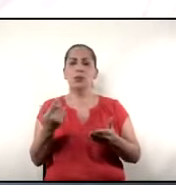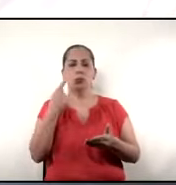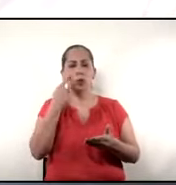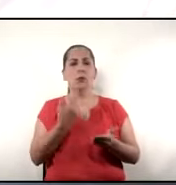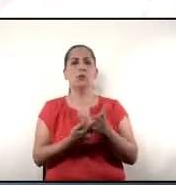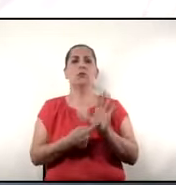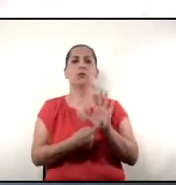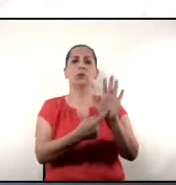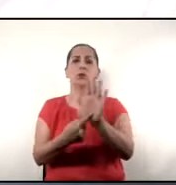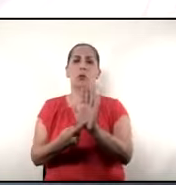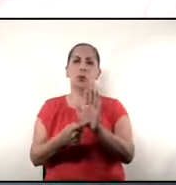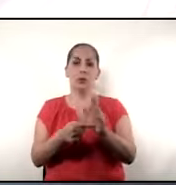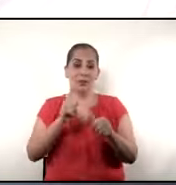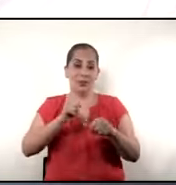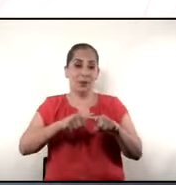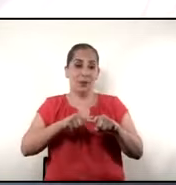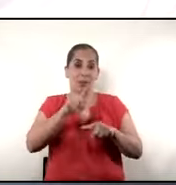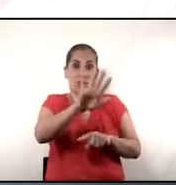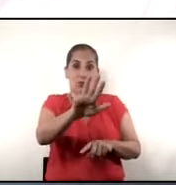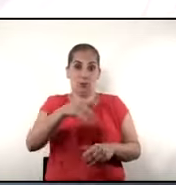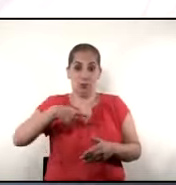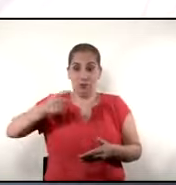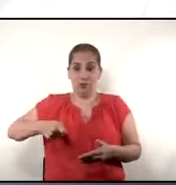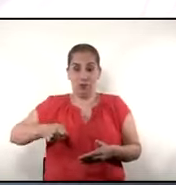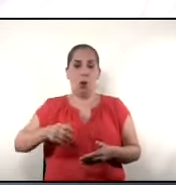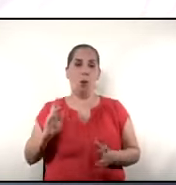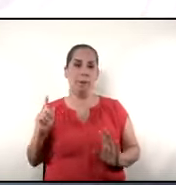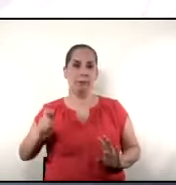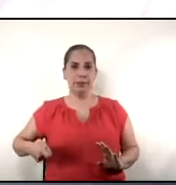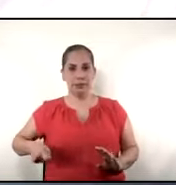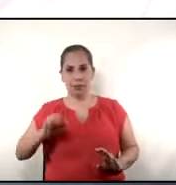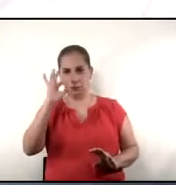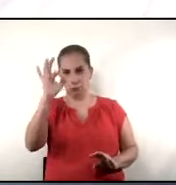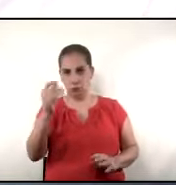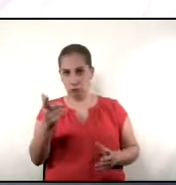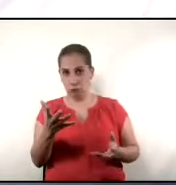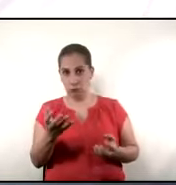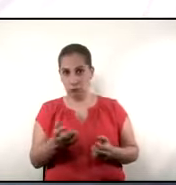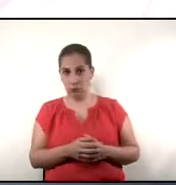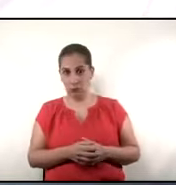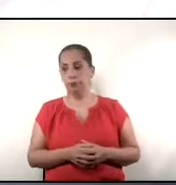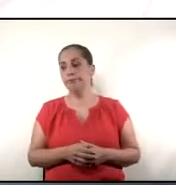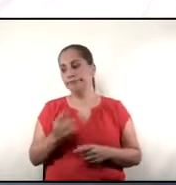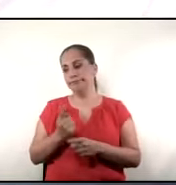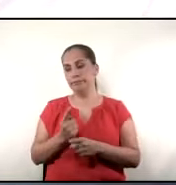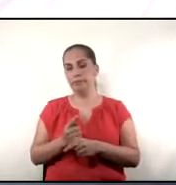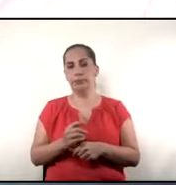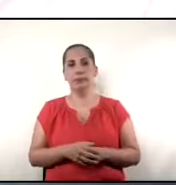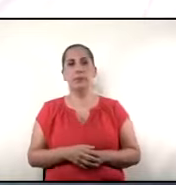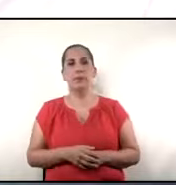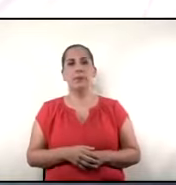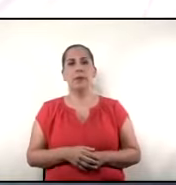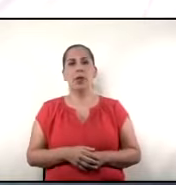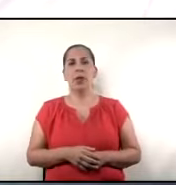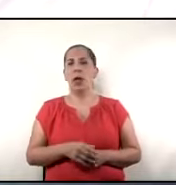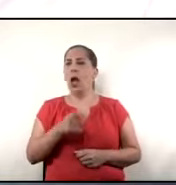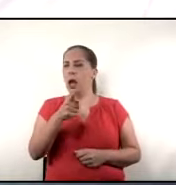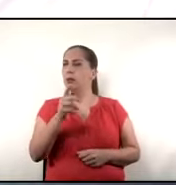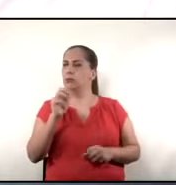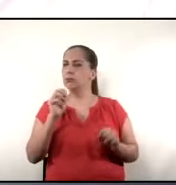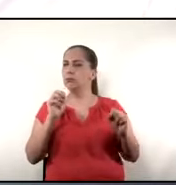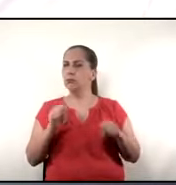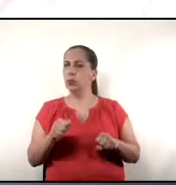dependen de una firma suya, digo yo, del presidente en el momento que lo sea. Así es. Es ahí de verdad donde se